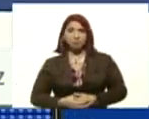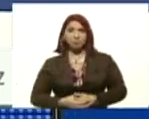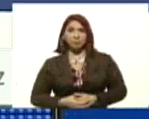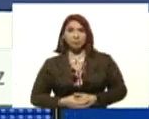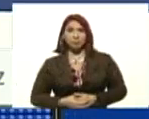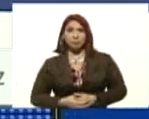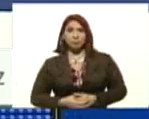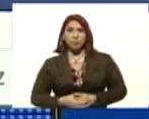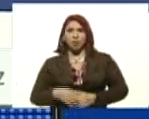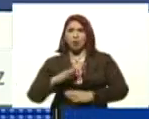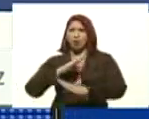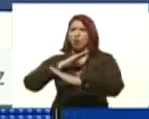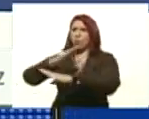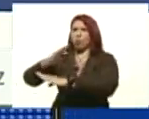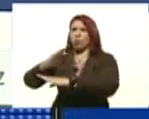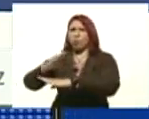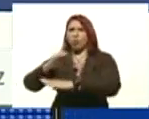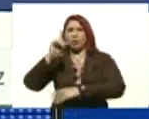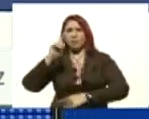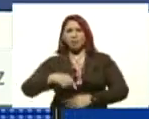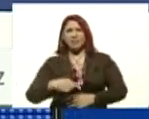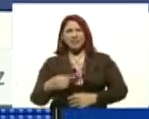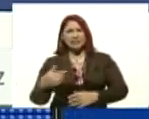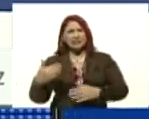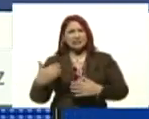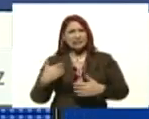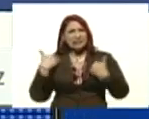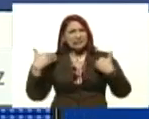Las sanciones nos han herido.